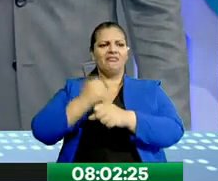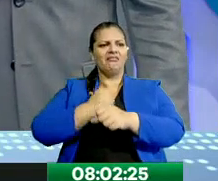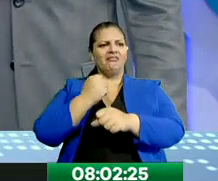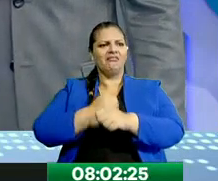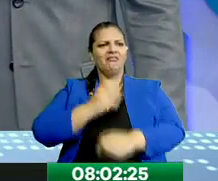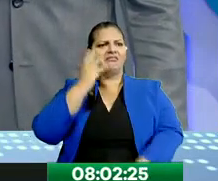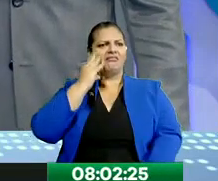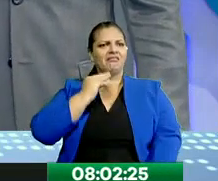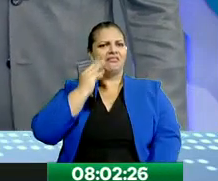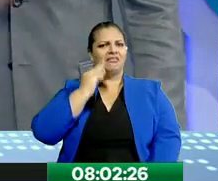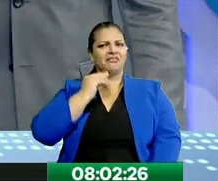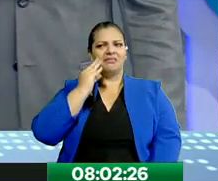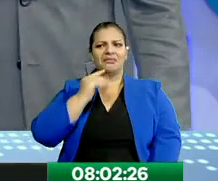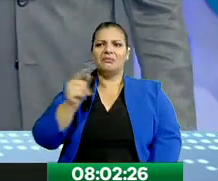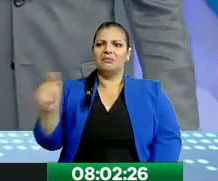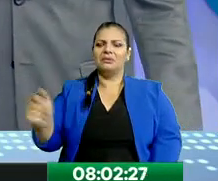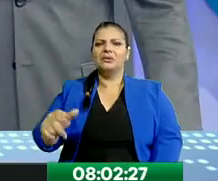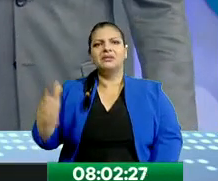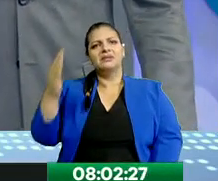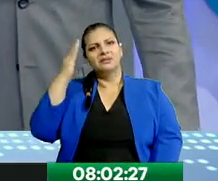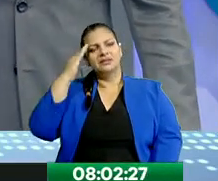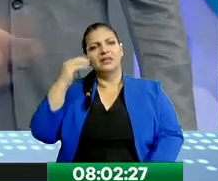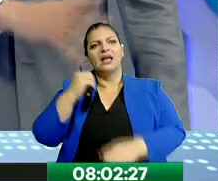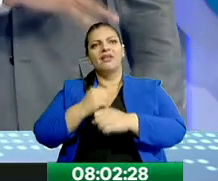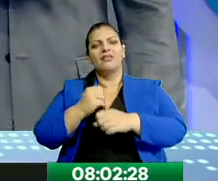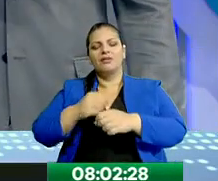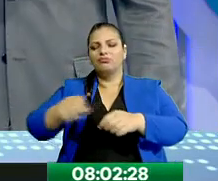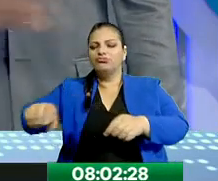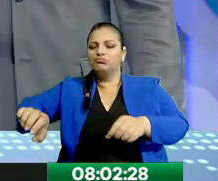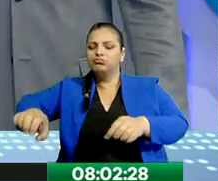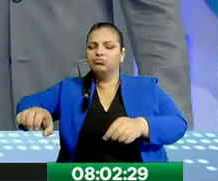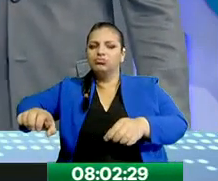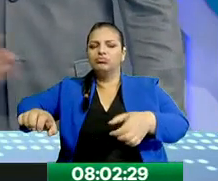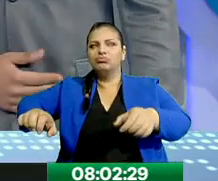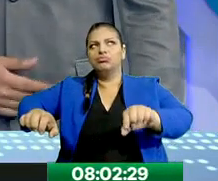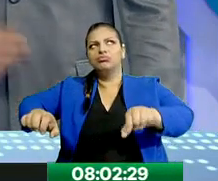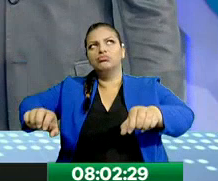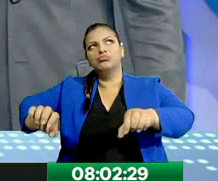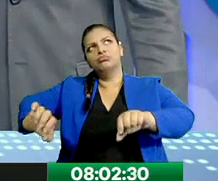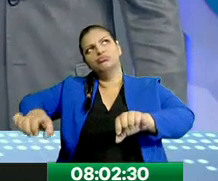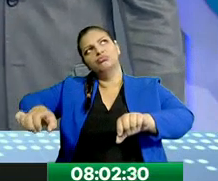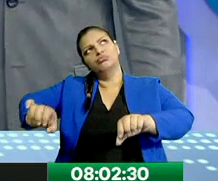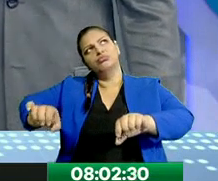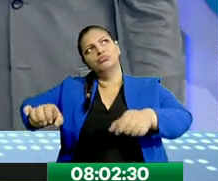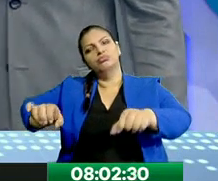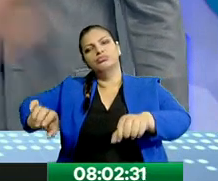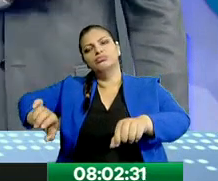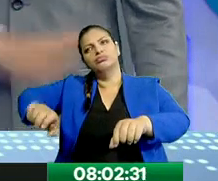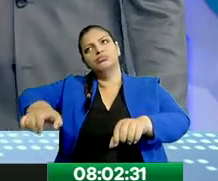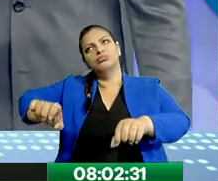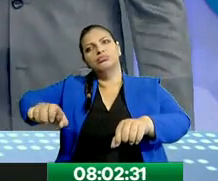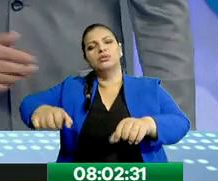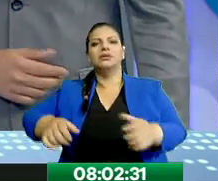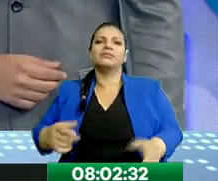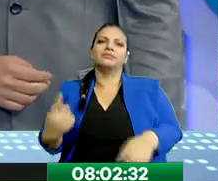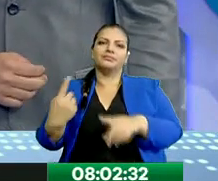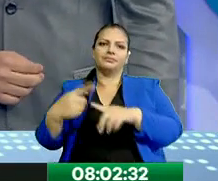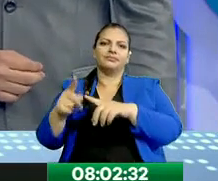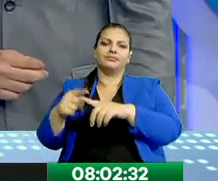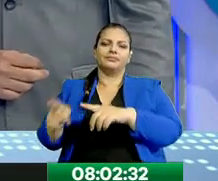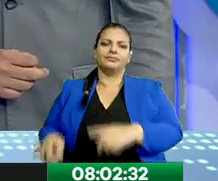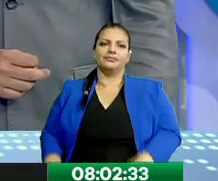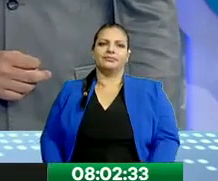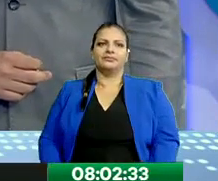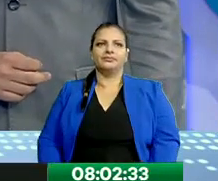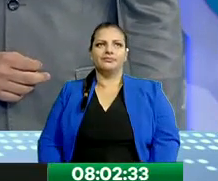tocando perillas. Pero de perillero. Mundiales, elecciones y demás. Tocando perilla, dice. Que toca perilla que da miedo. Y usted